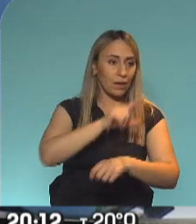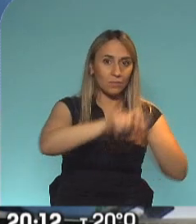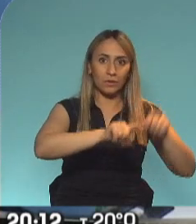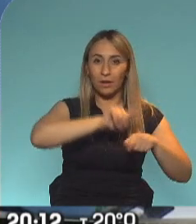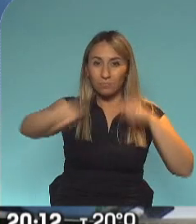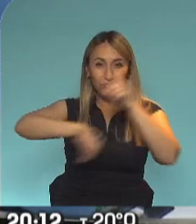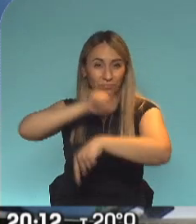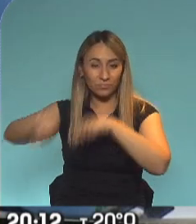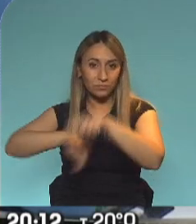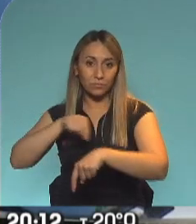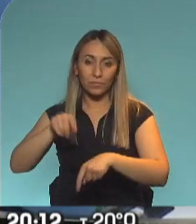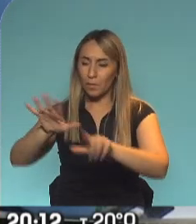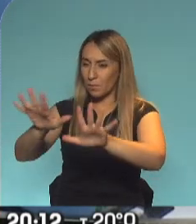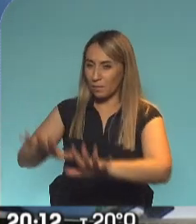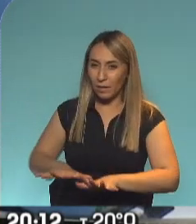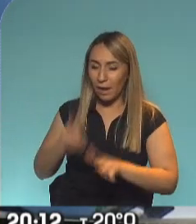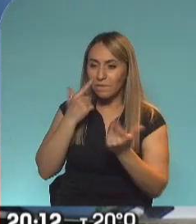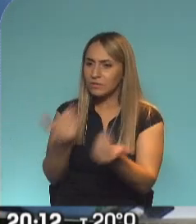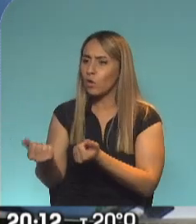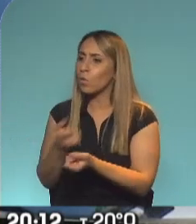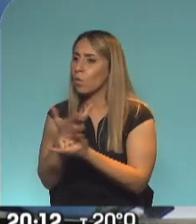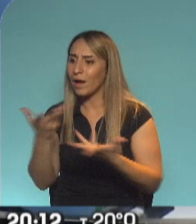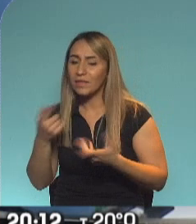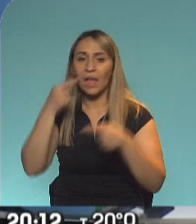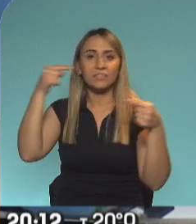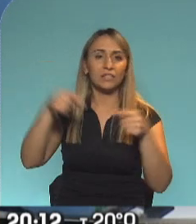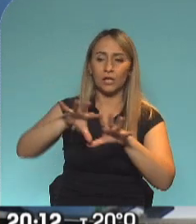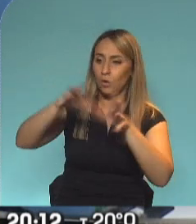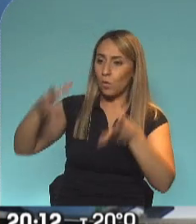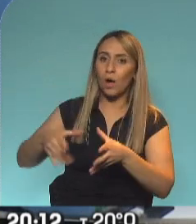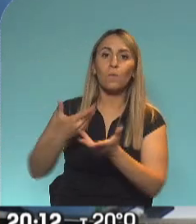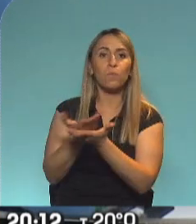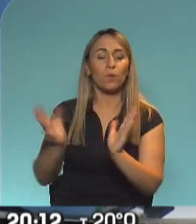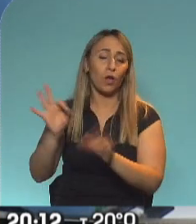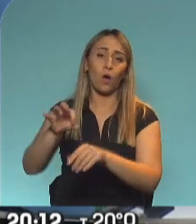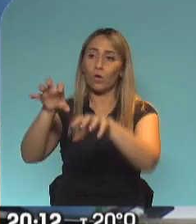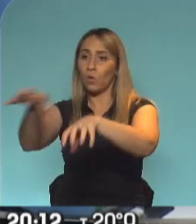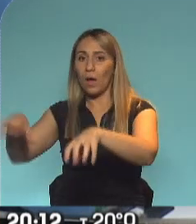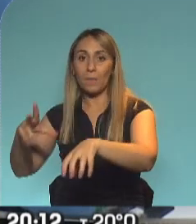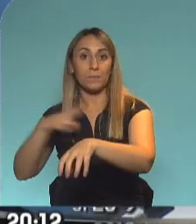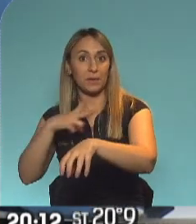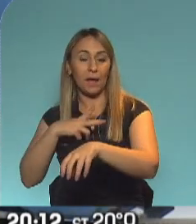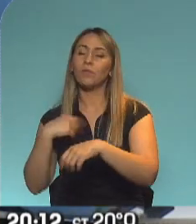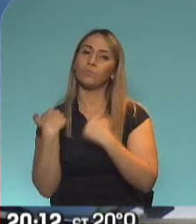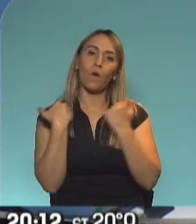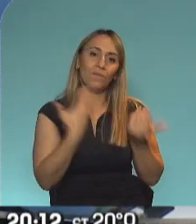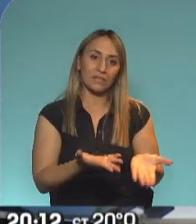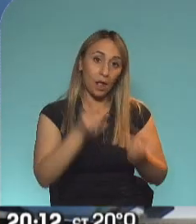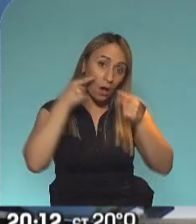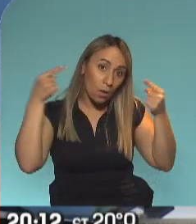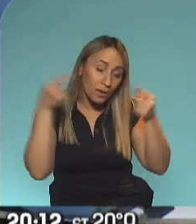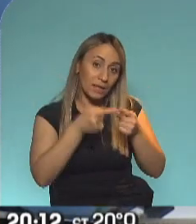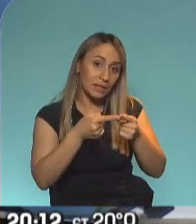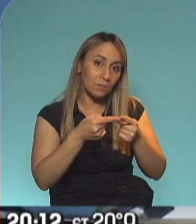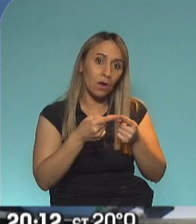tanto de instituciones públicas como instituciones privadas que los pongan a disposición, con el fin de